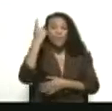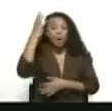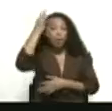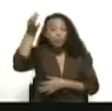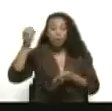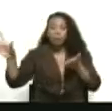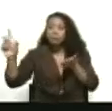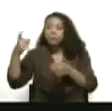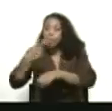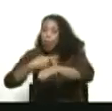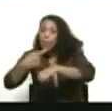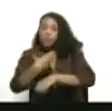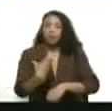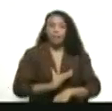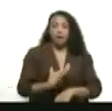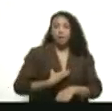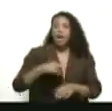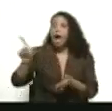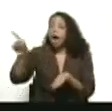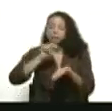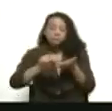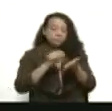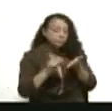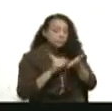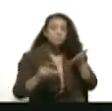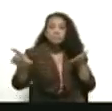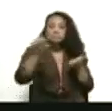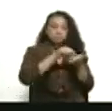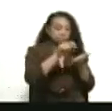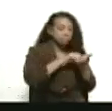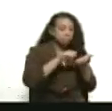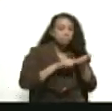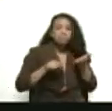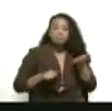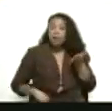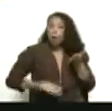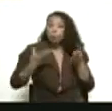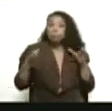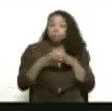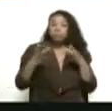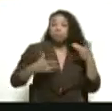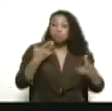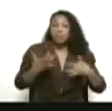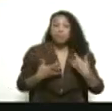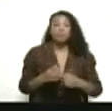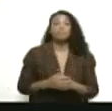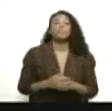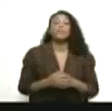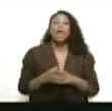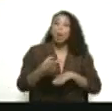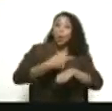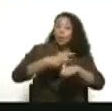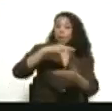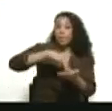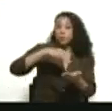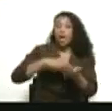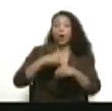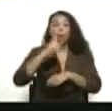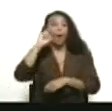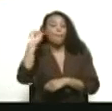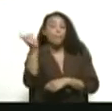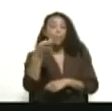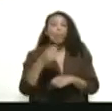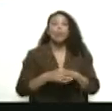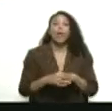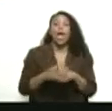los gobernadores, los alcaldes representantes ante esta importante actividad, el gobernador de Miranda, el gobernador de Apure, la gobernadora